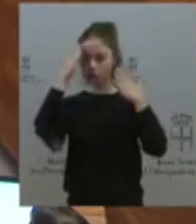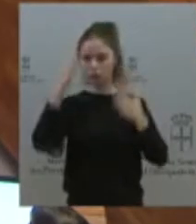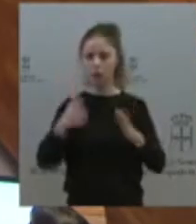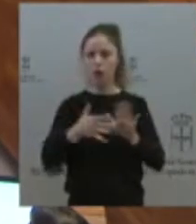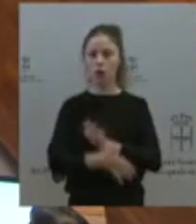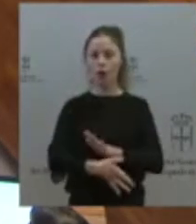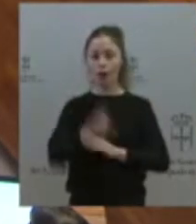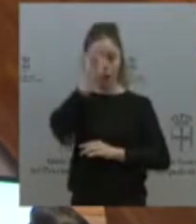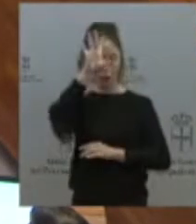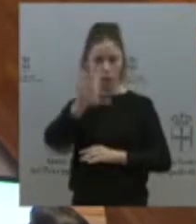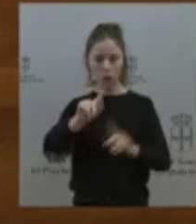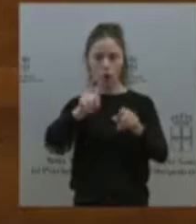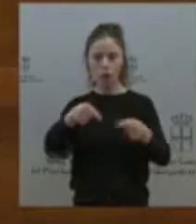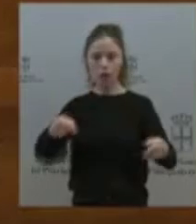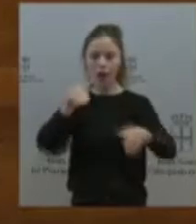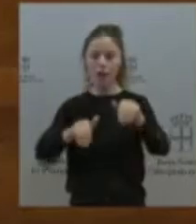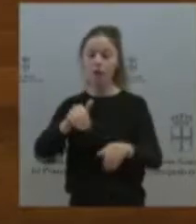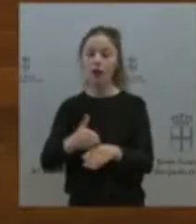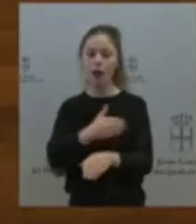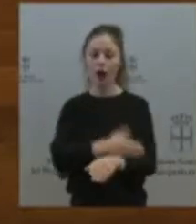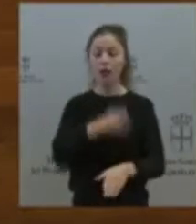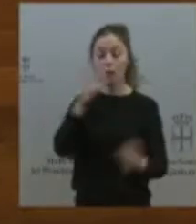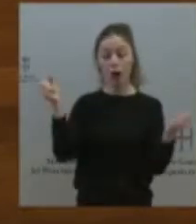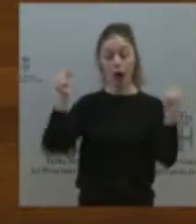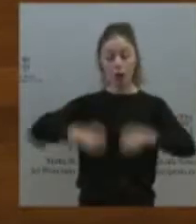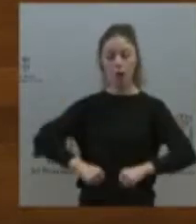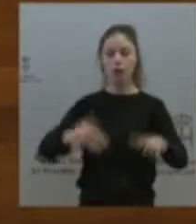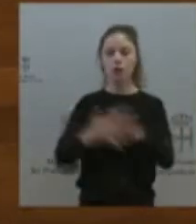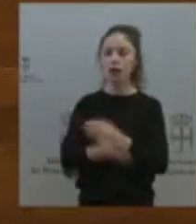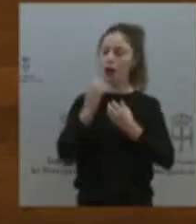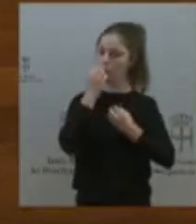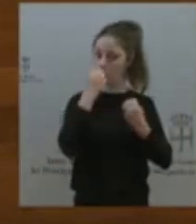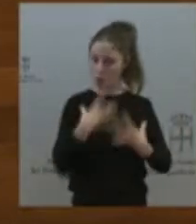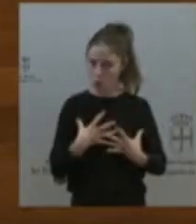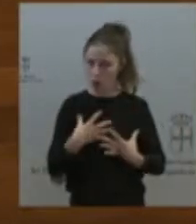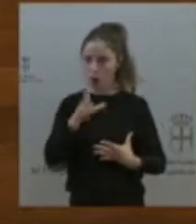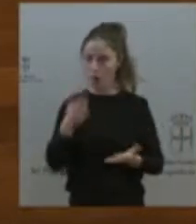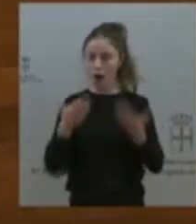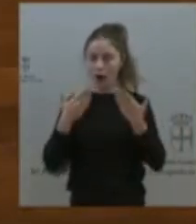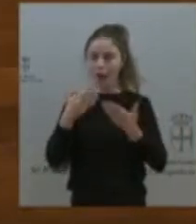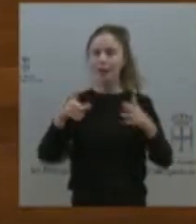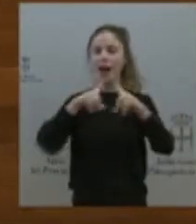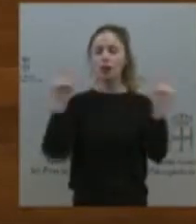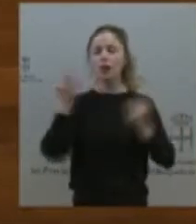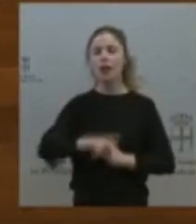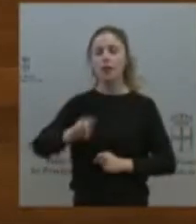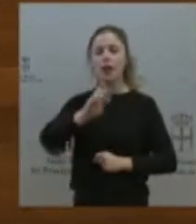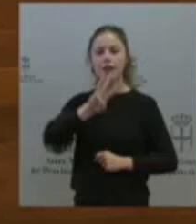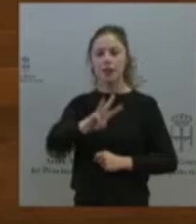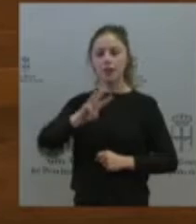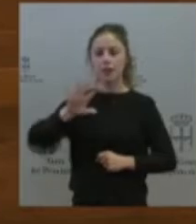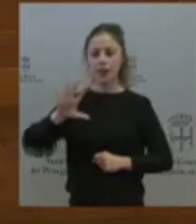porque el acuerdo era bueno. Porque gracias a eso se recuperaron en Asturias las 35 horas en el sector público. Porque gracias a eso